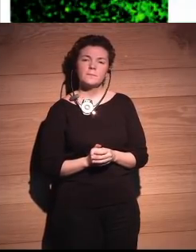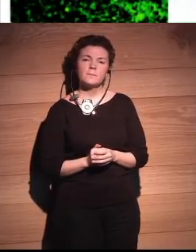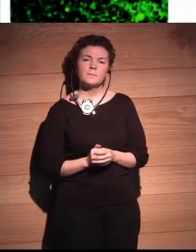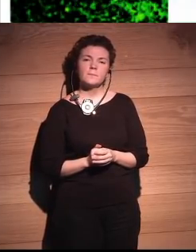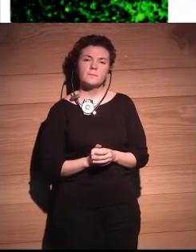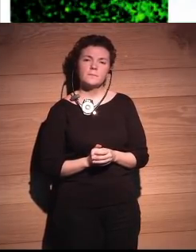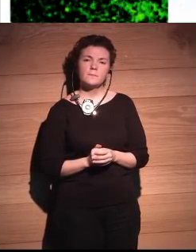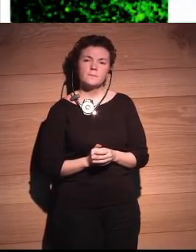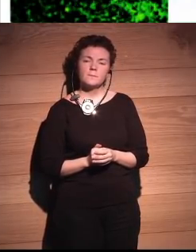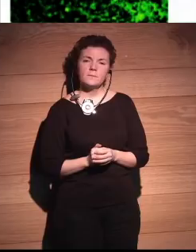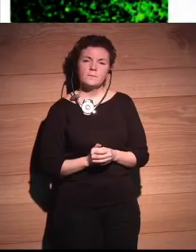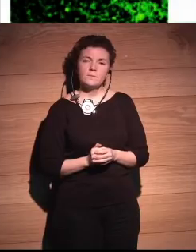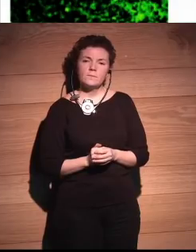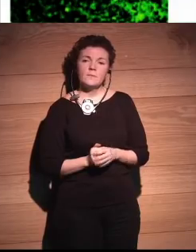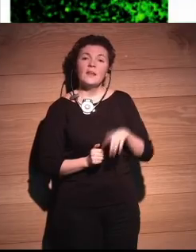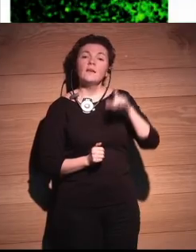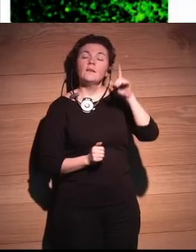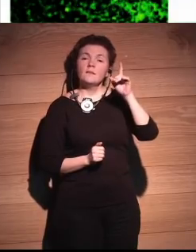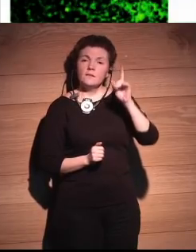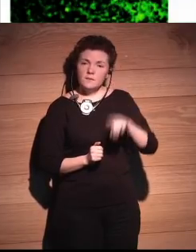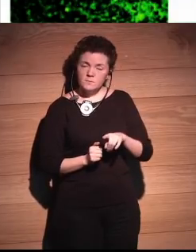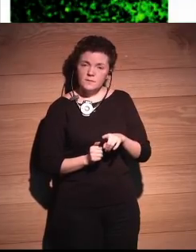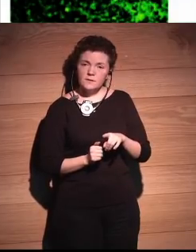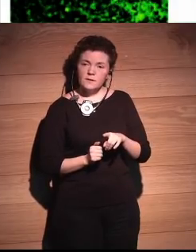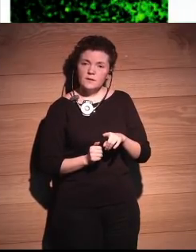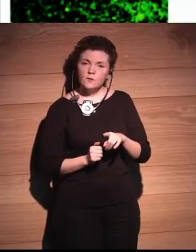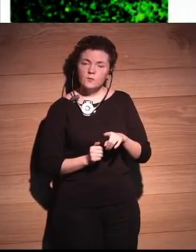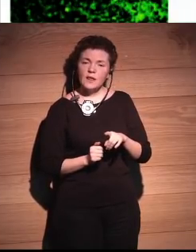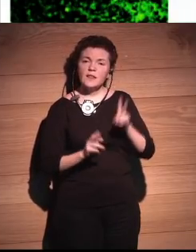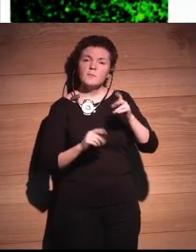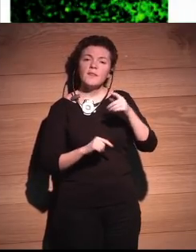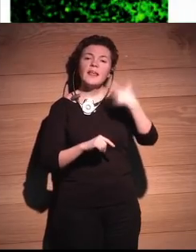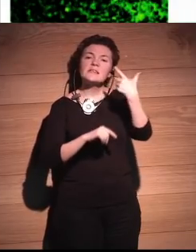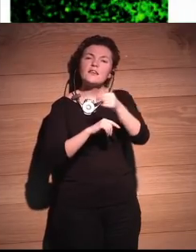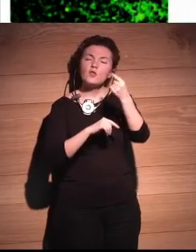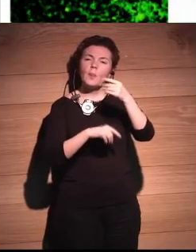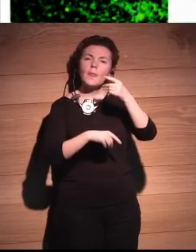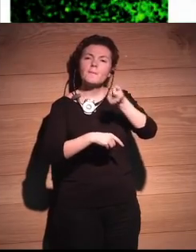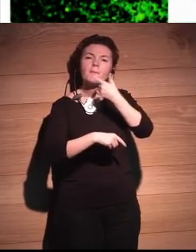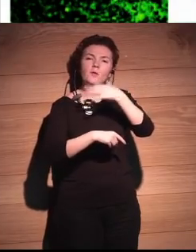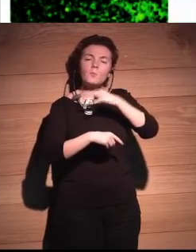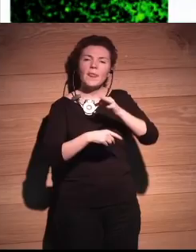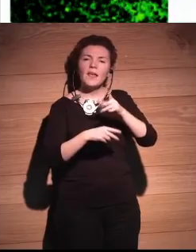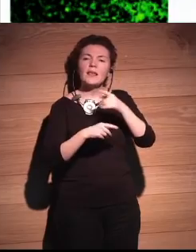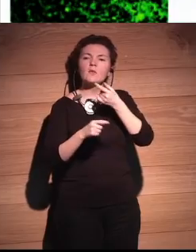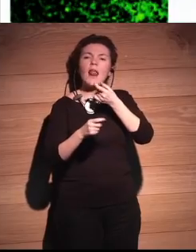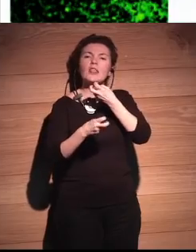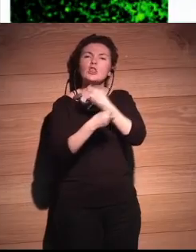También, en el caso de la inyección de medicamentos, podemos hablar de